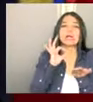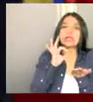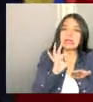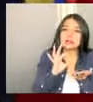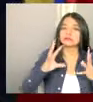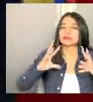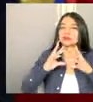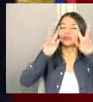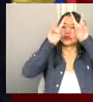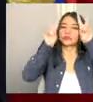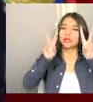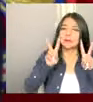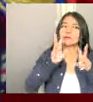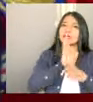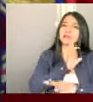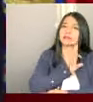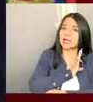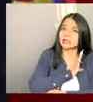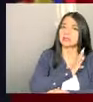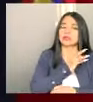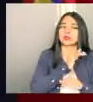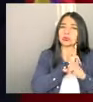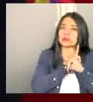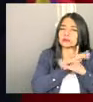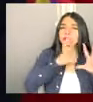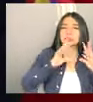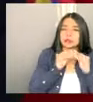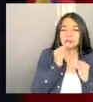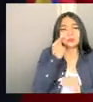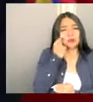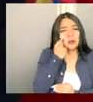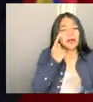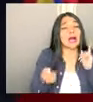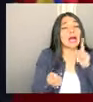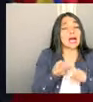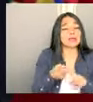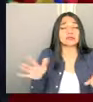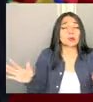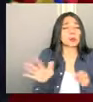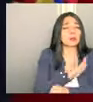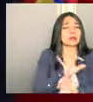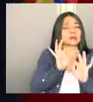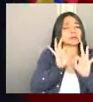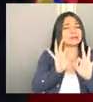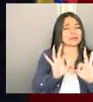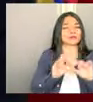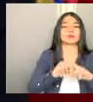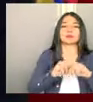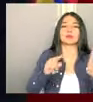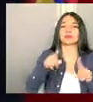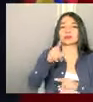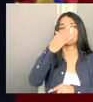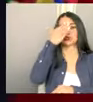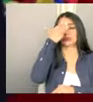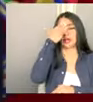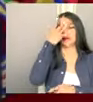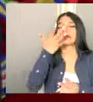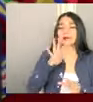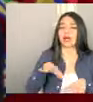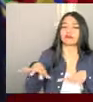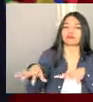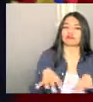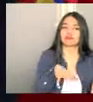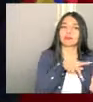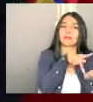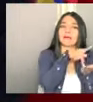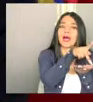dinámica, ajuste, pruebas, hasta que tengamos la operación comercial completa. Pero como ustedes conocen, también tenemos una operación de pago